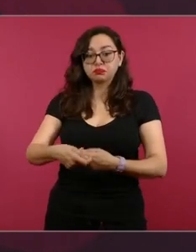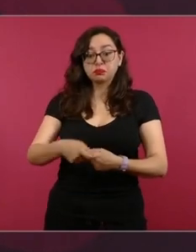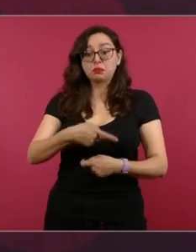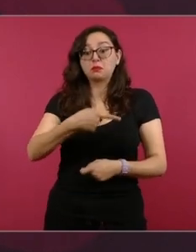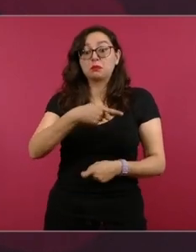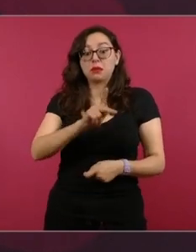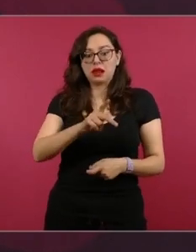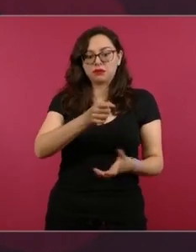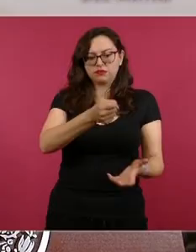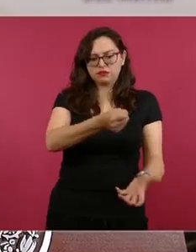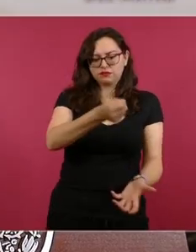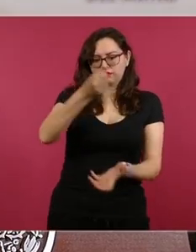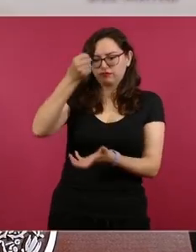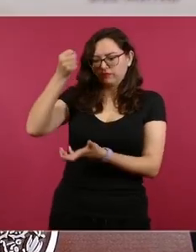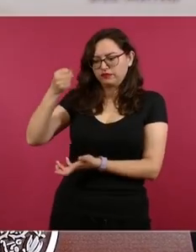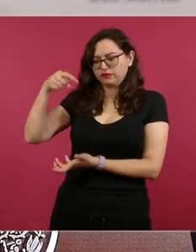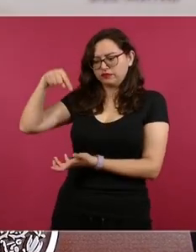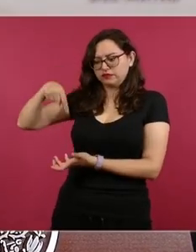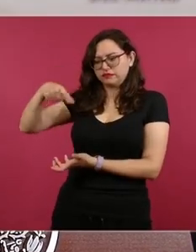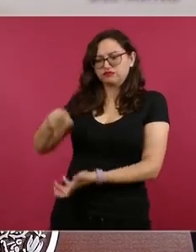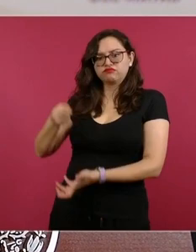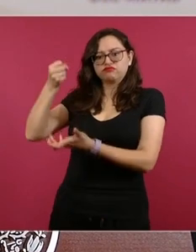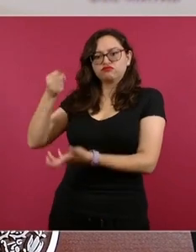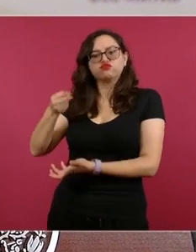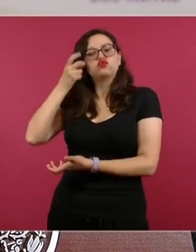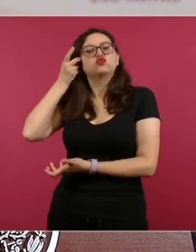reclamados por los trabajadores